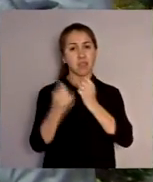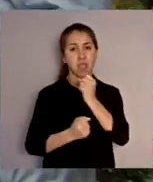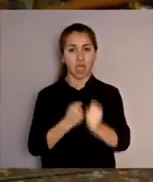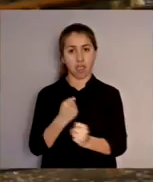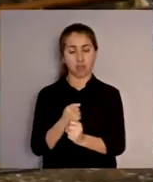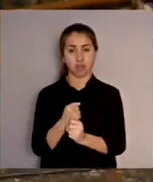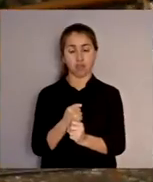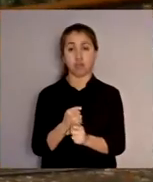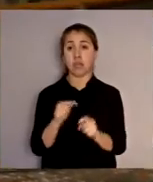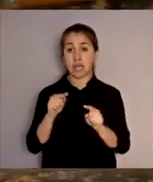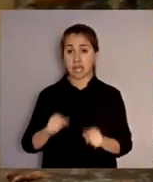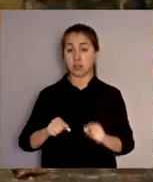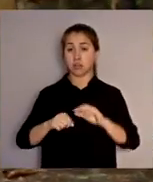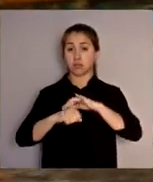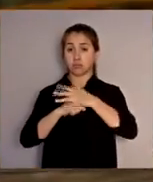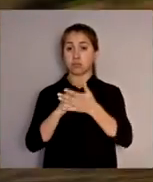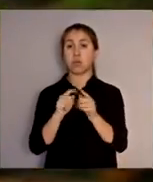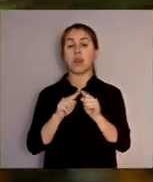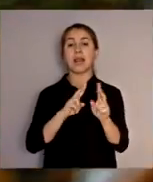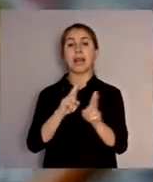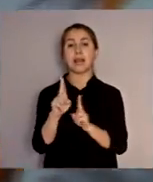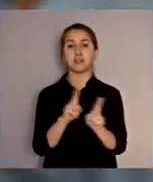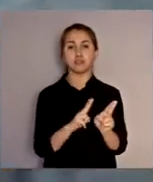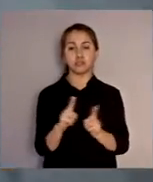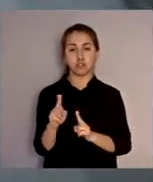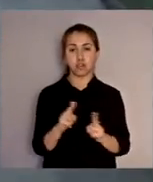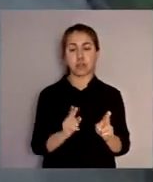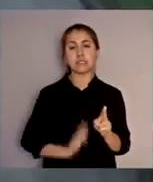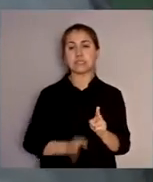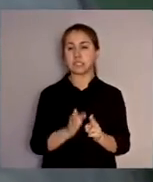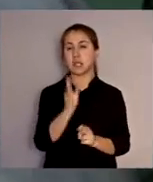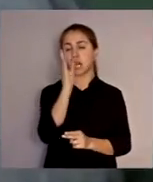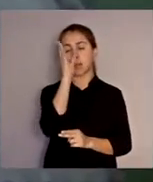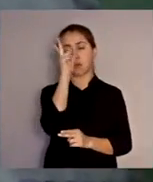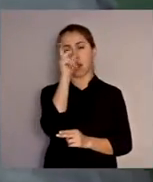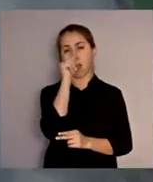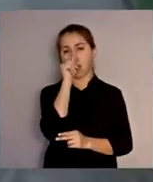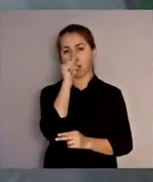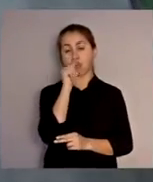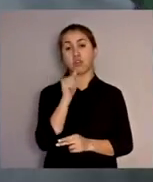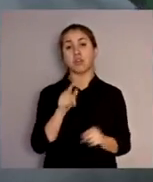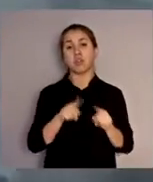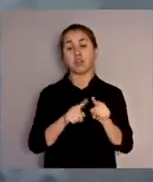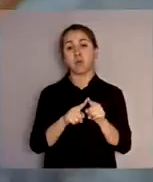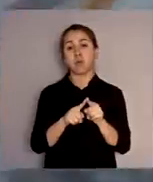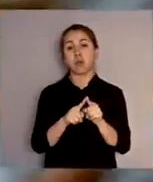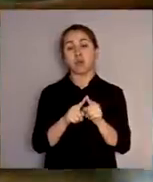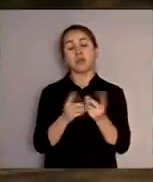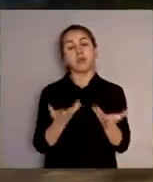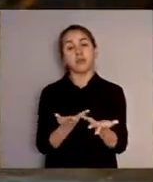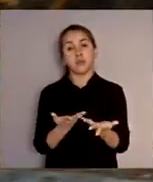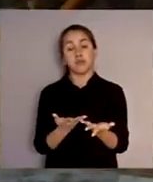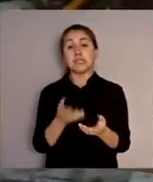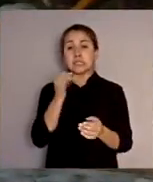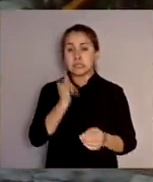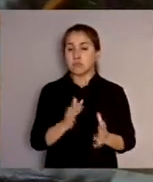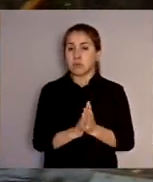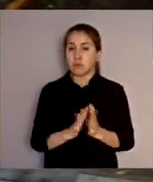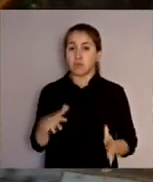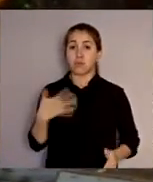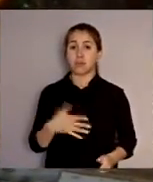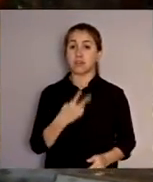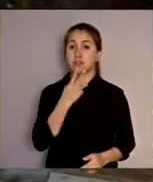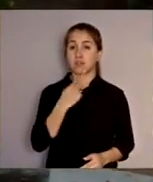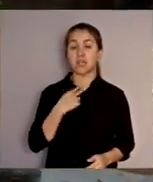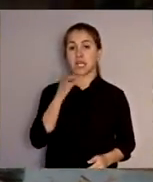años. Y esto es como las relaciones, uno se sigue enamorando, decae. Bueno, yo creo que es siempre importante en la